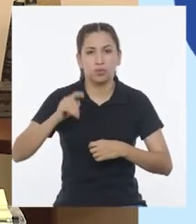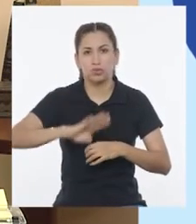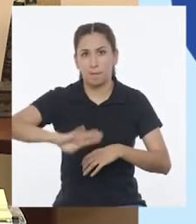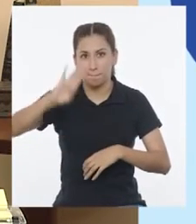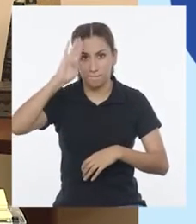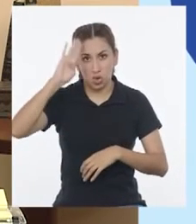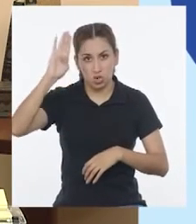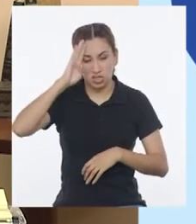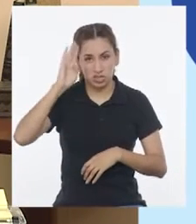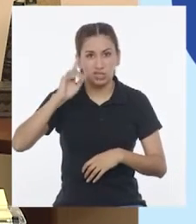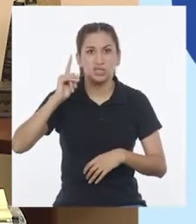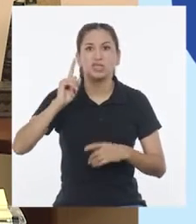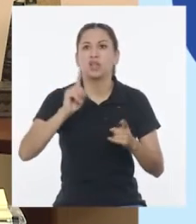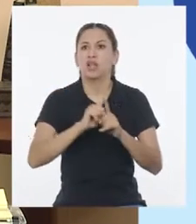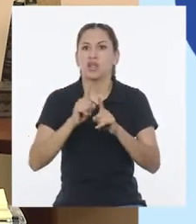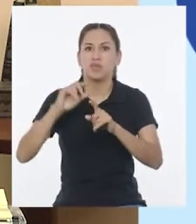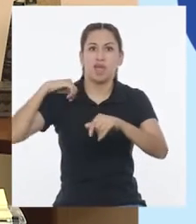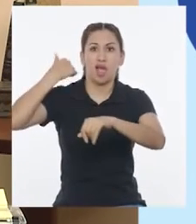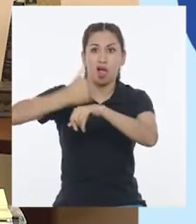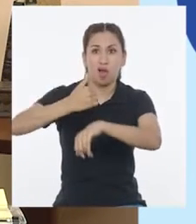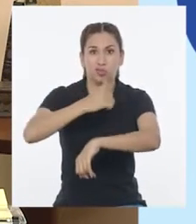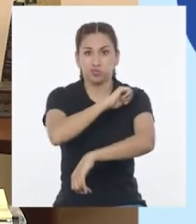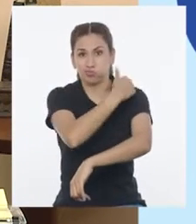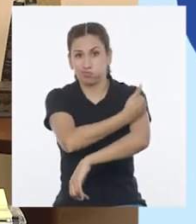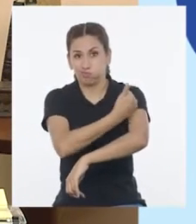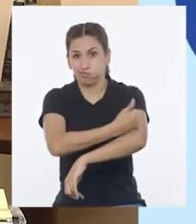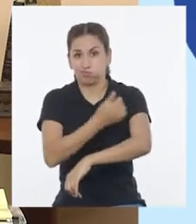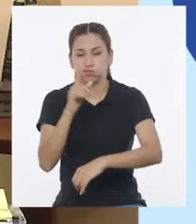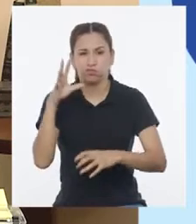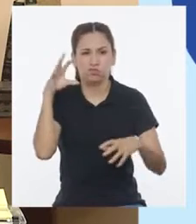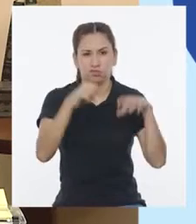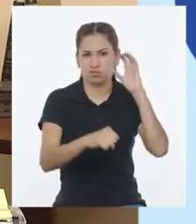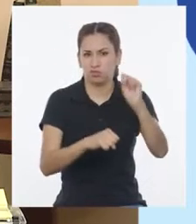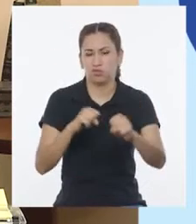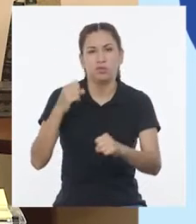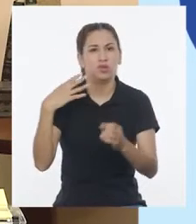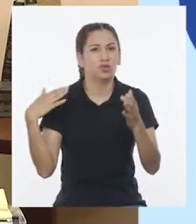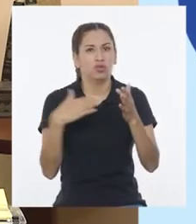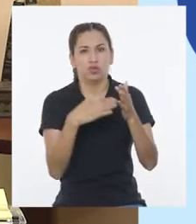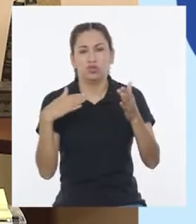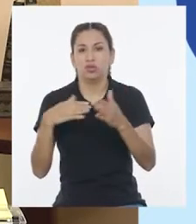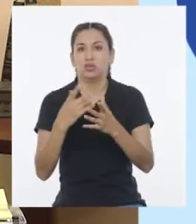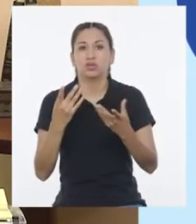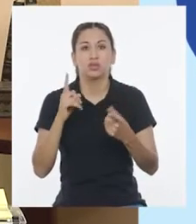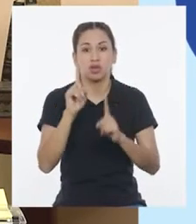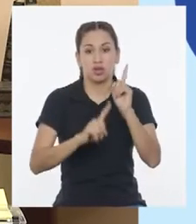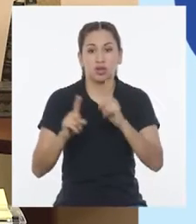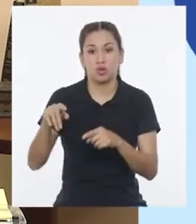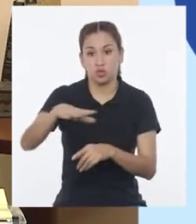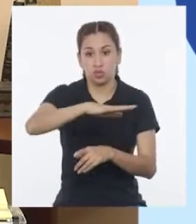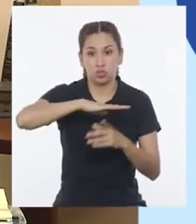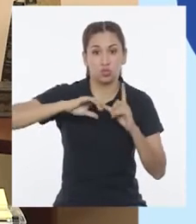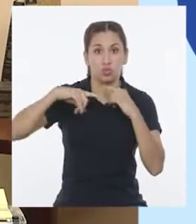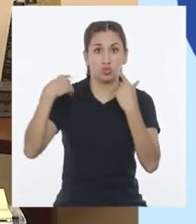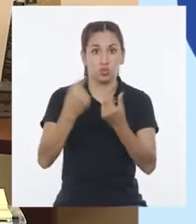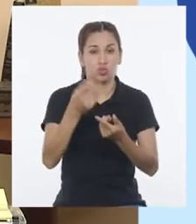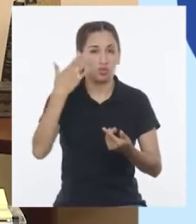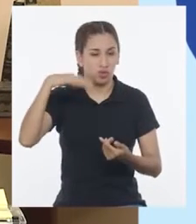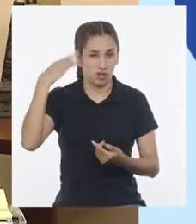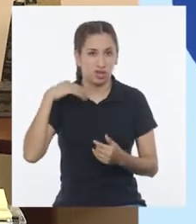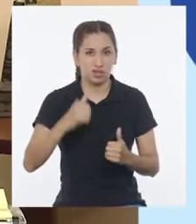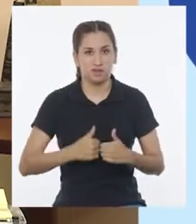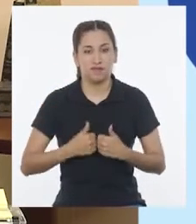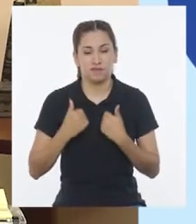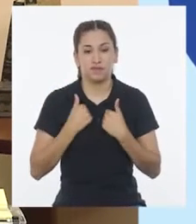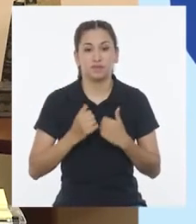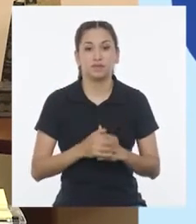locales, cómplices de la situación de permanente inseguridad en que vivía la población de ese caserío en